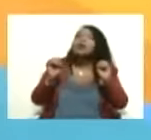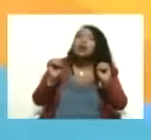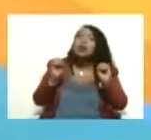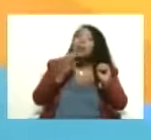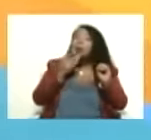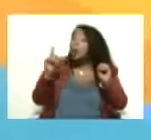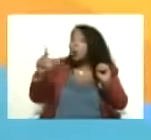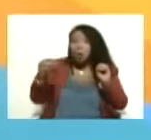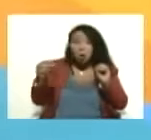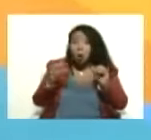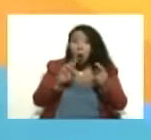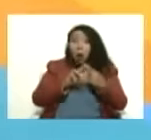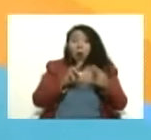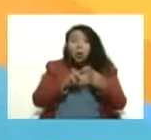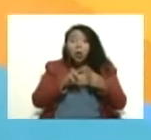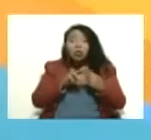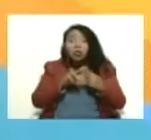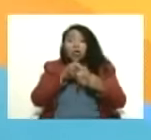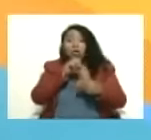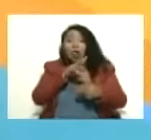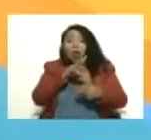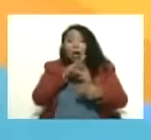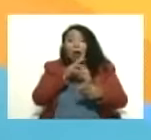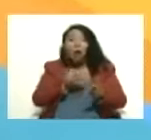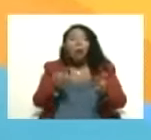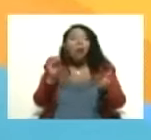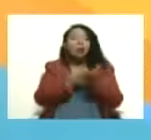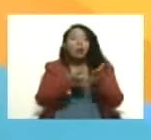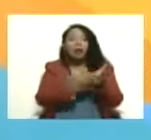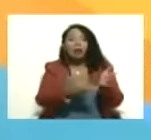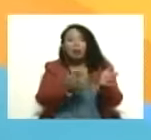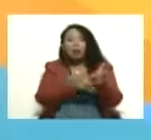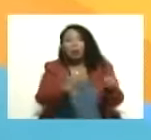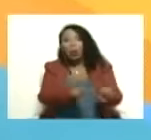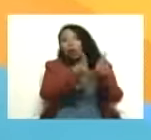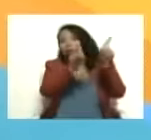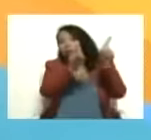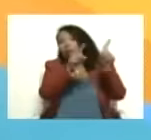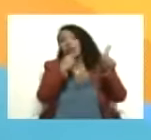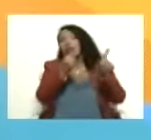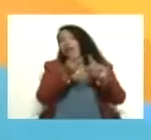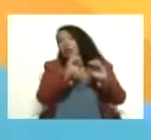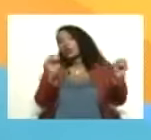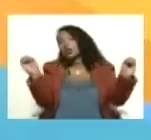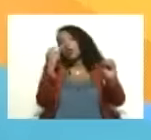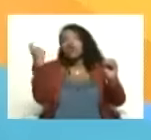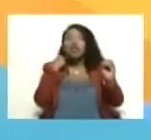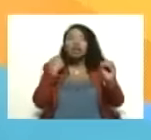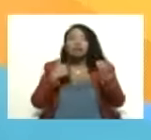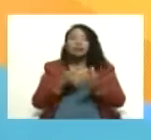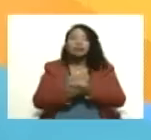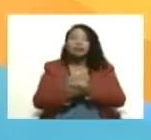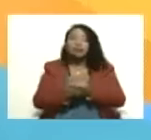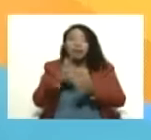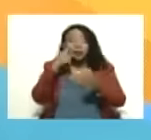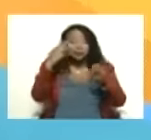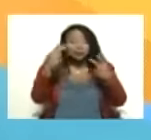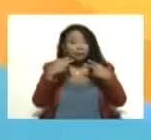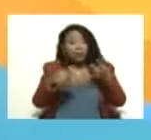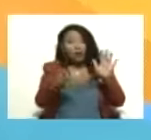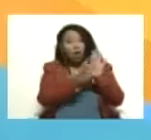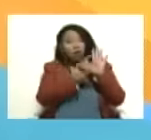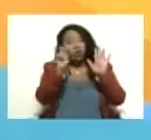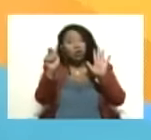historia está condenado a repetirla eh Fíjate que en la Constitución Daisy en la